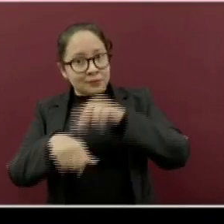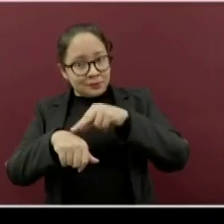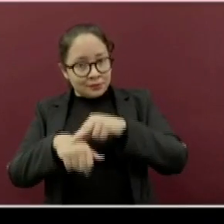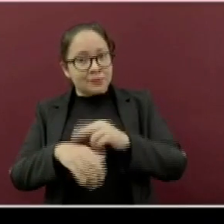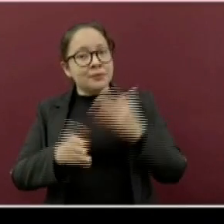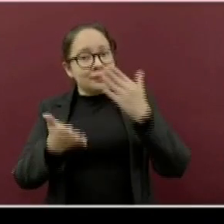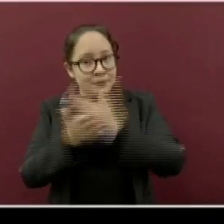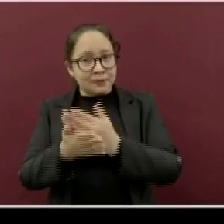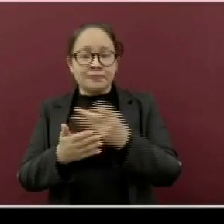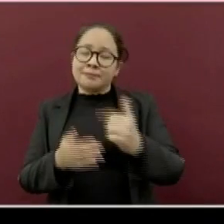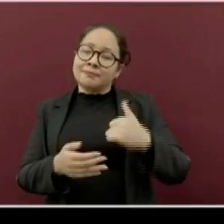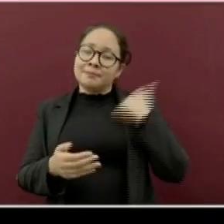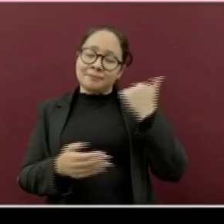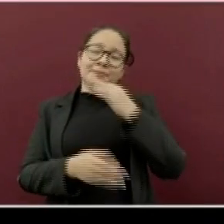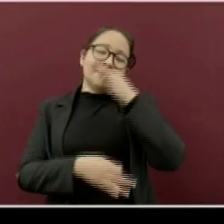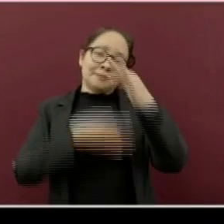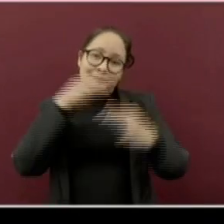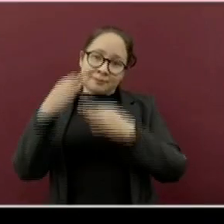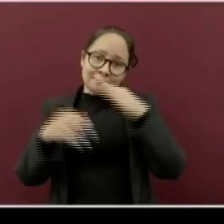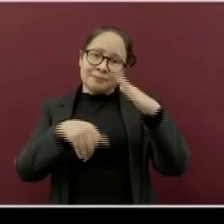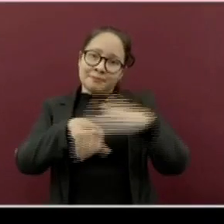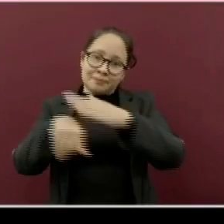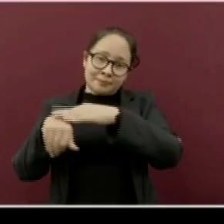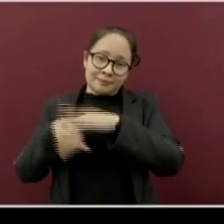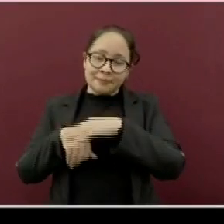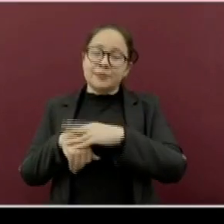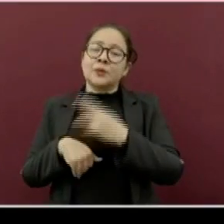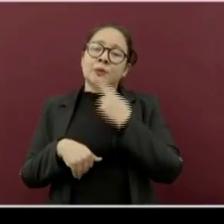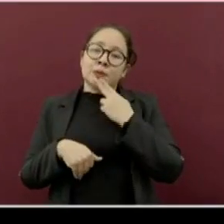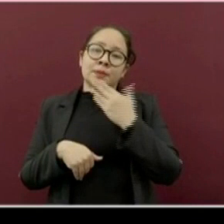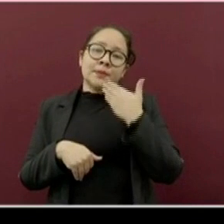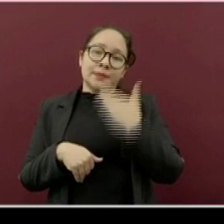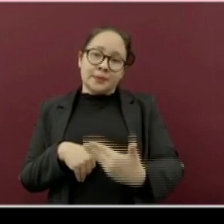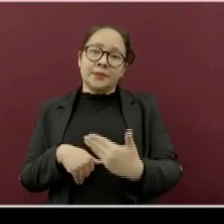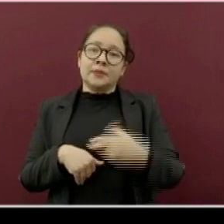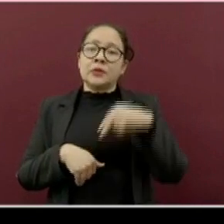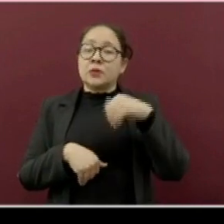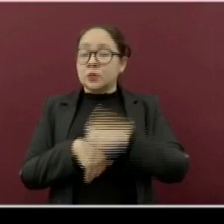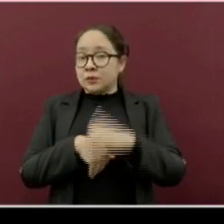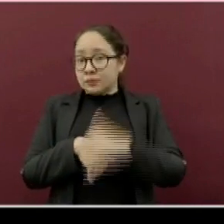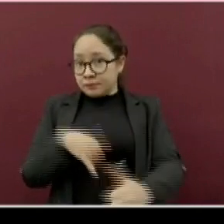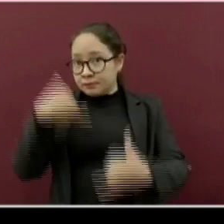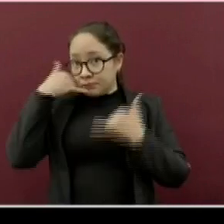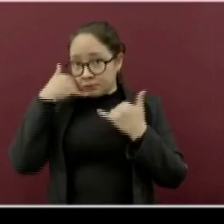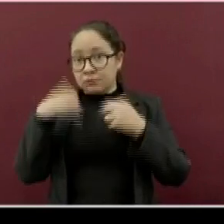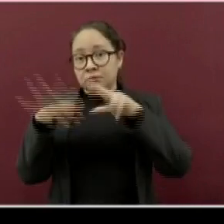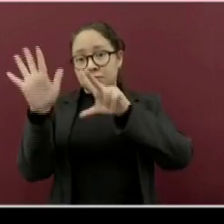para invitarlos, junto con toda la población, a hacer uso también del número de atención, el